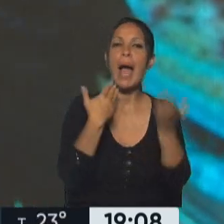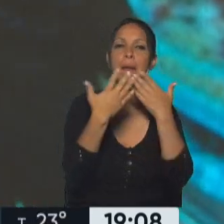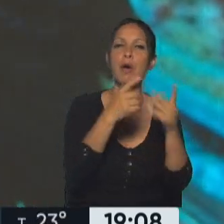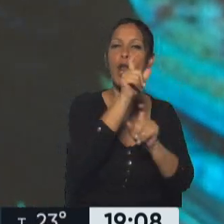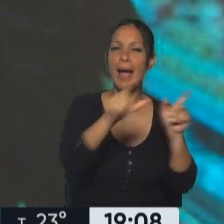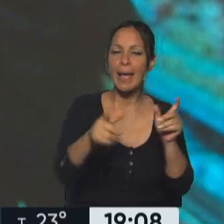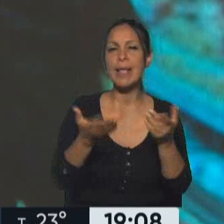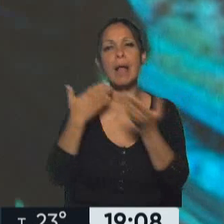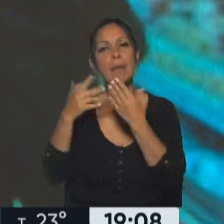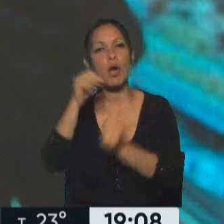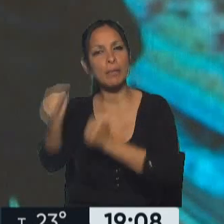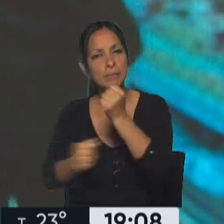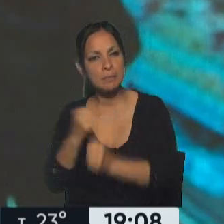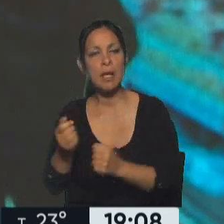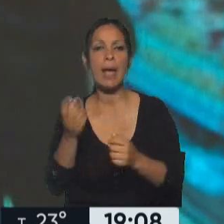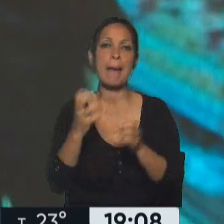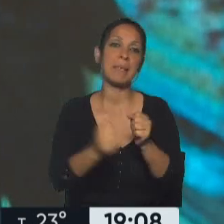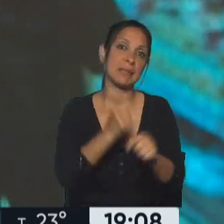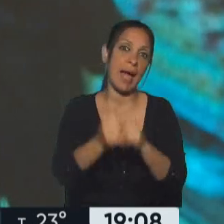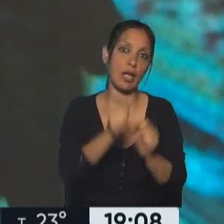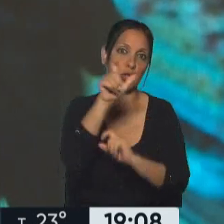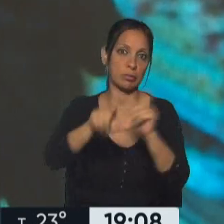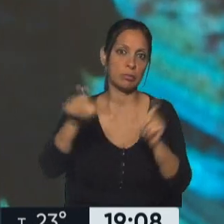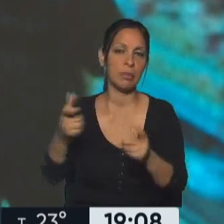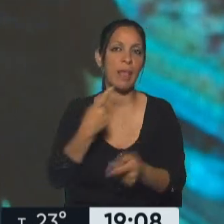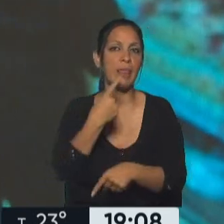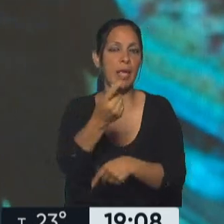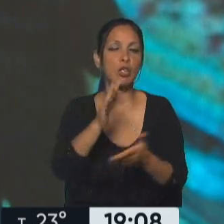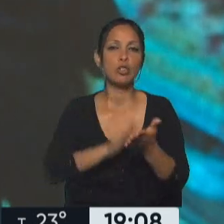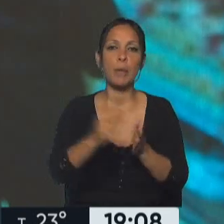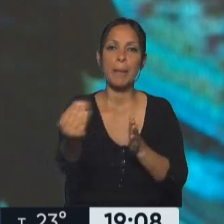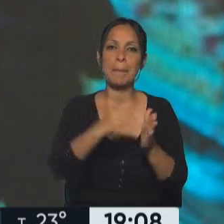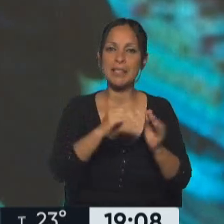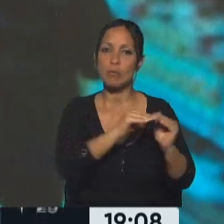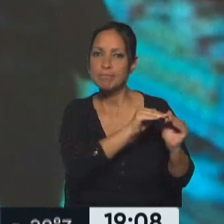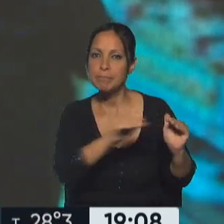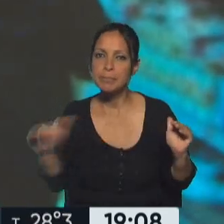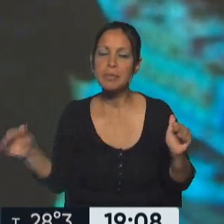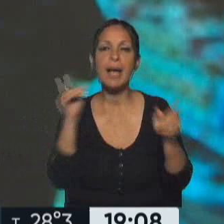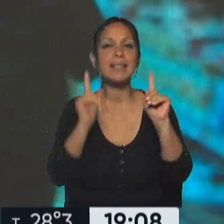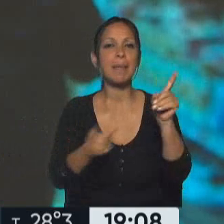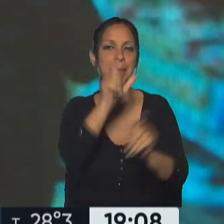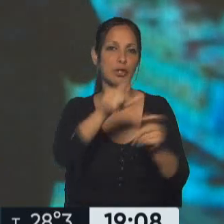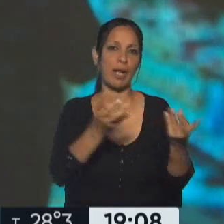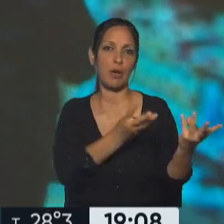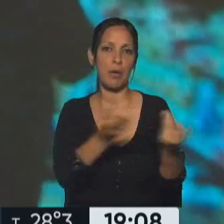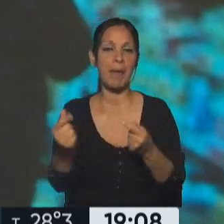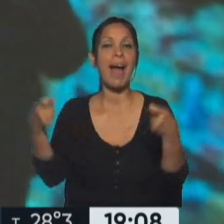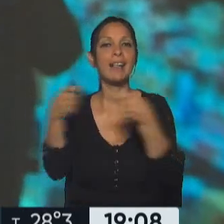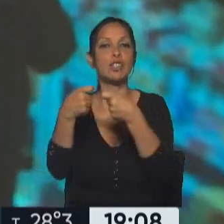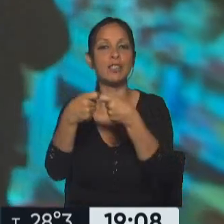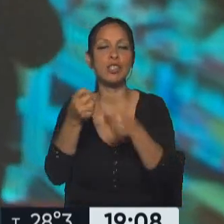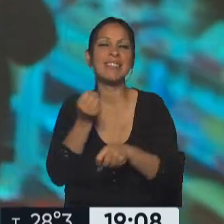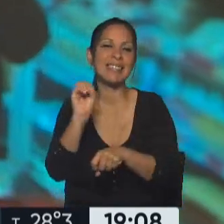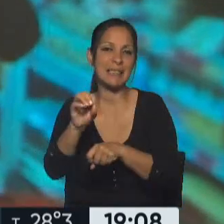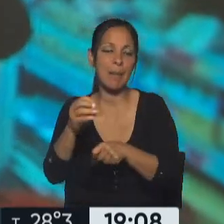Cámara Argentina del Comercio que volvió a advertir sobre este congelamiento y también con los usuarios y los consumidores. La Asociación Consumidores Libres